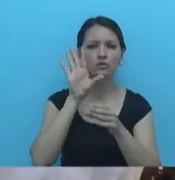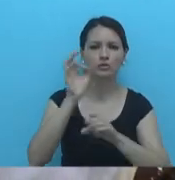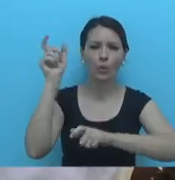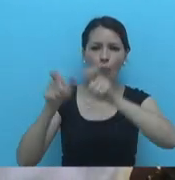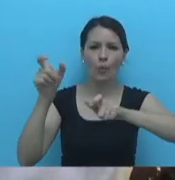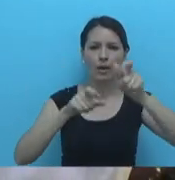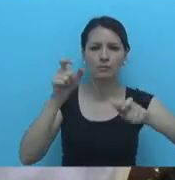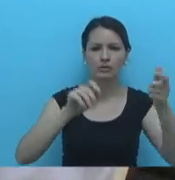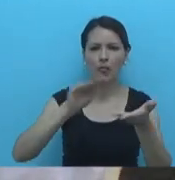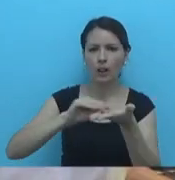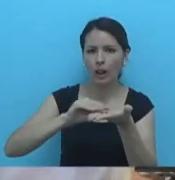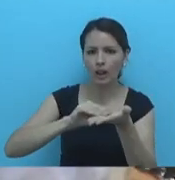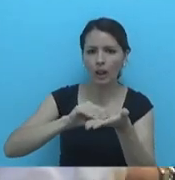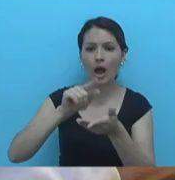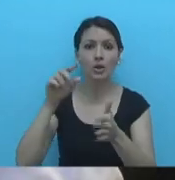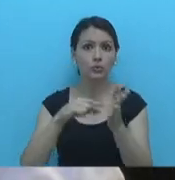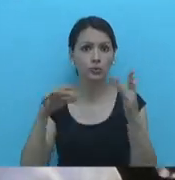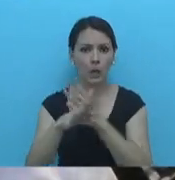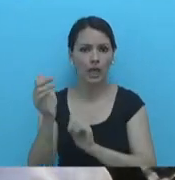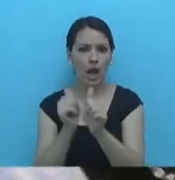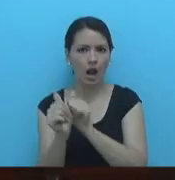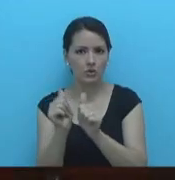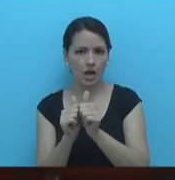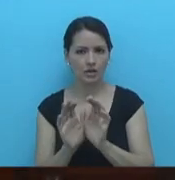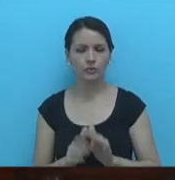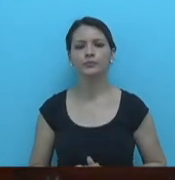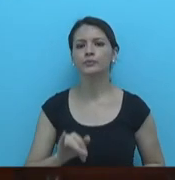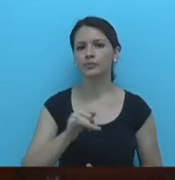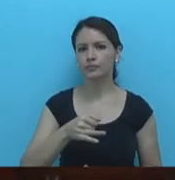de LT3 Radio Serialista de Rosario. Bien, se reserva en secretaría.